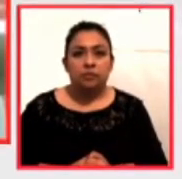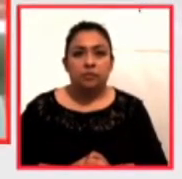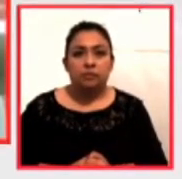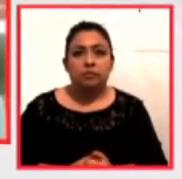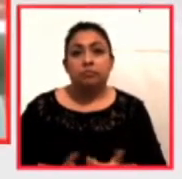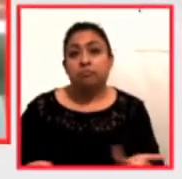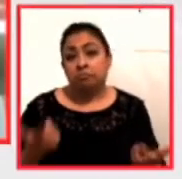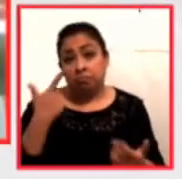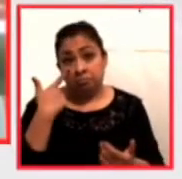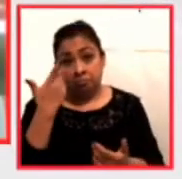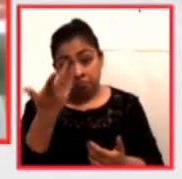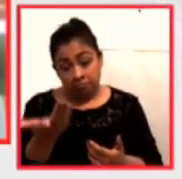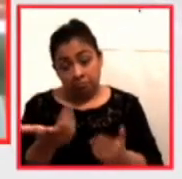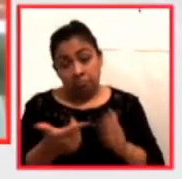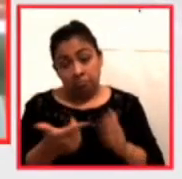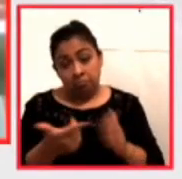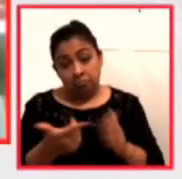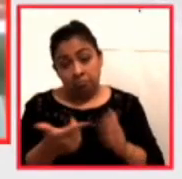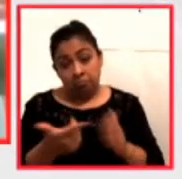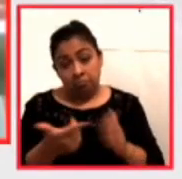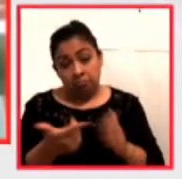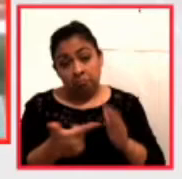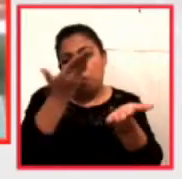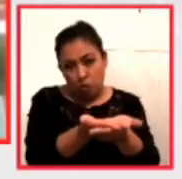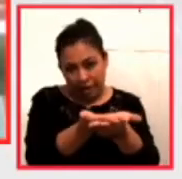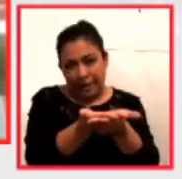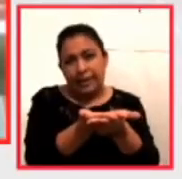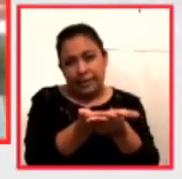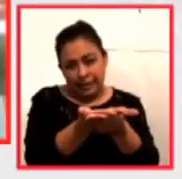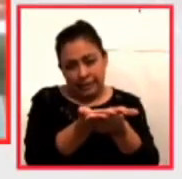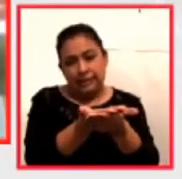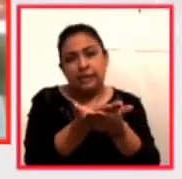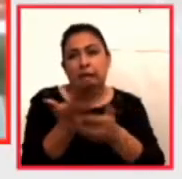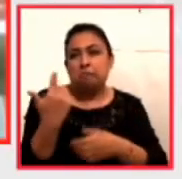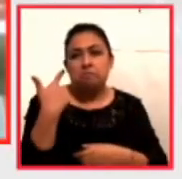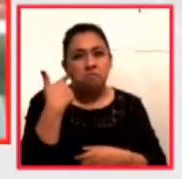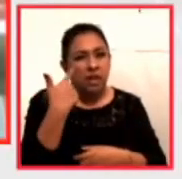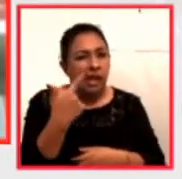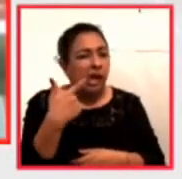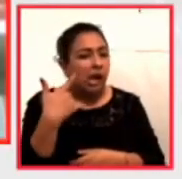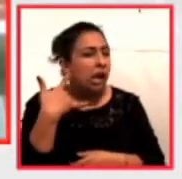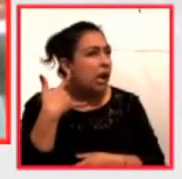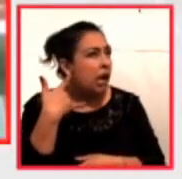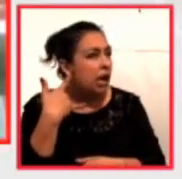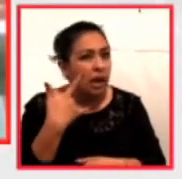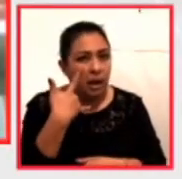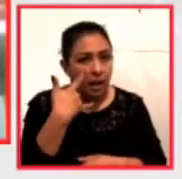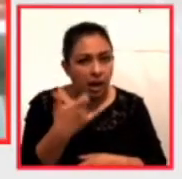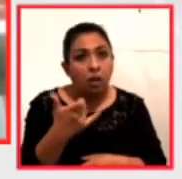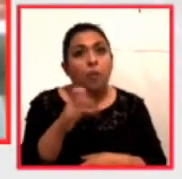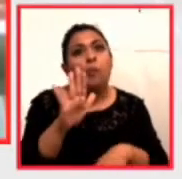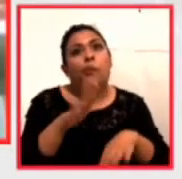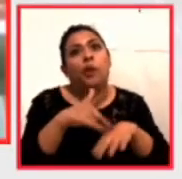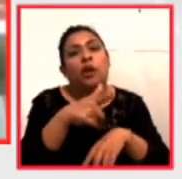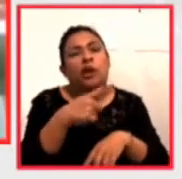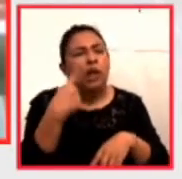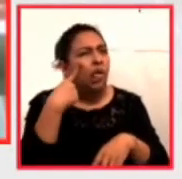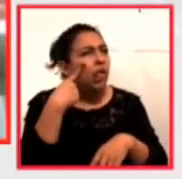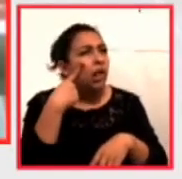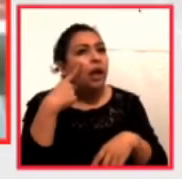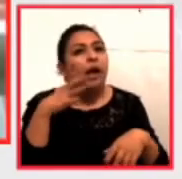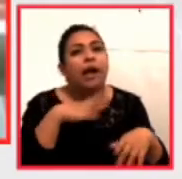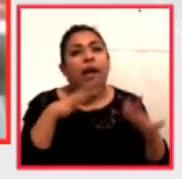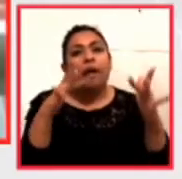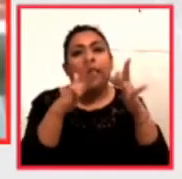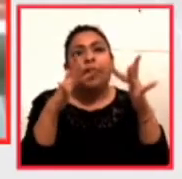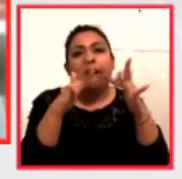Bueno, ahí tienen la oferta, la propuesta de la ciudad. Escucharon ahí algo raro. Bueno, tiene que ver con que estamos conectados por la fibra